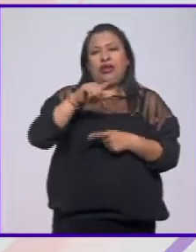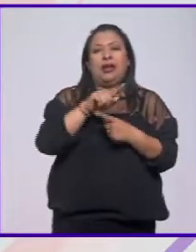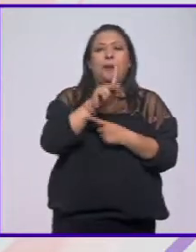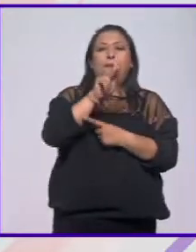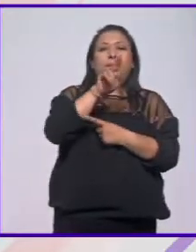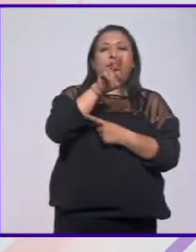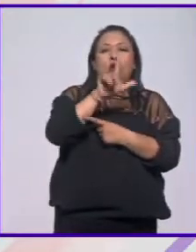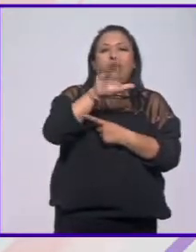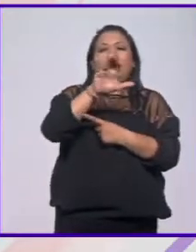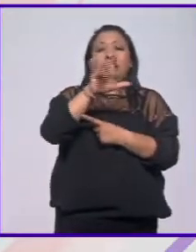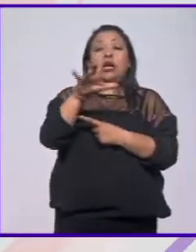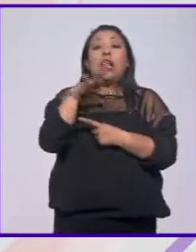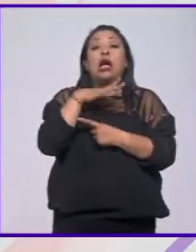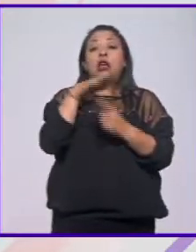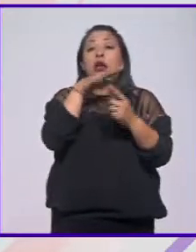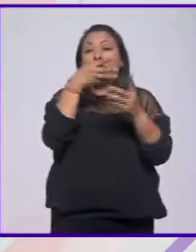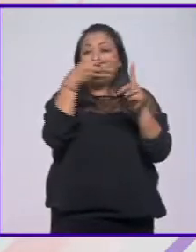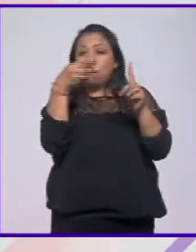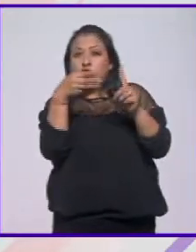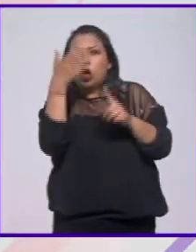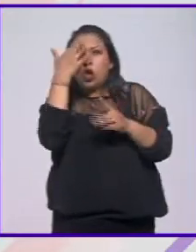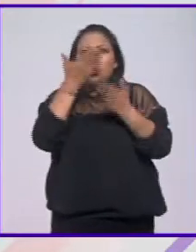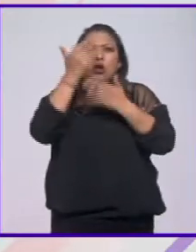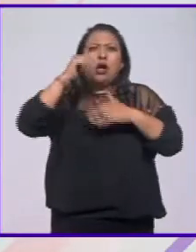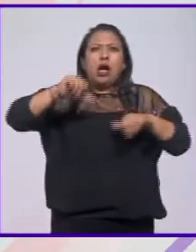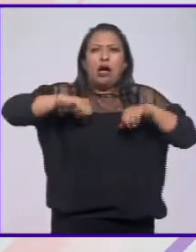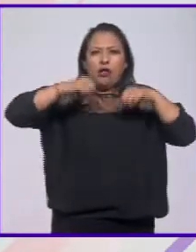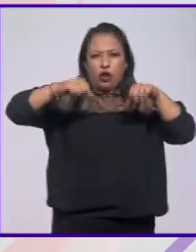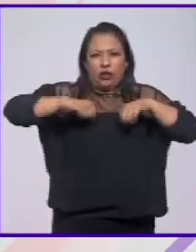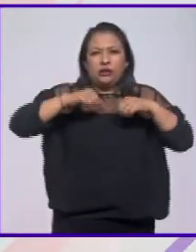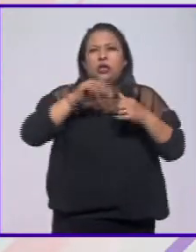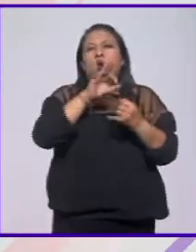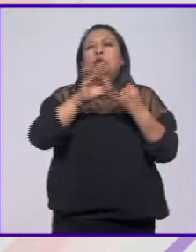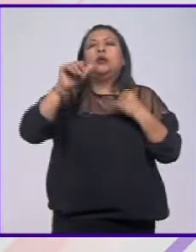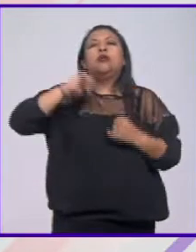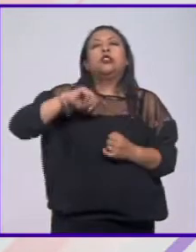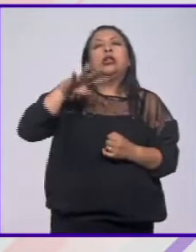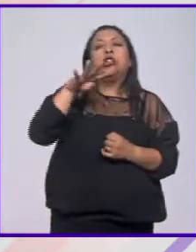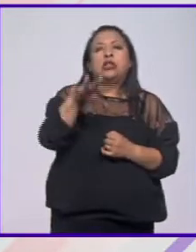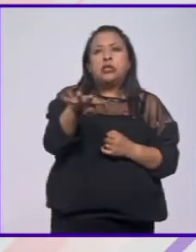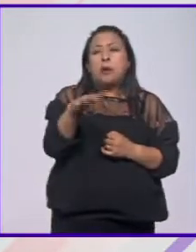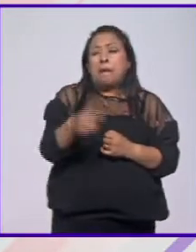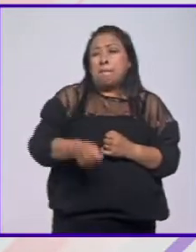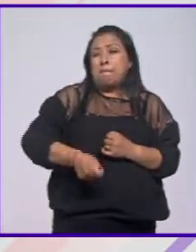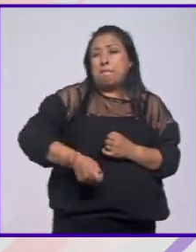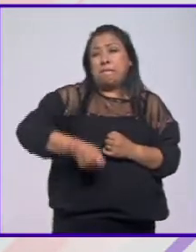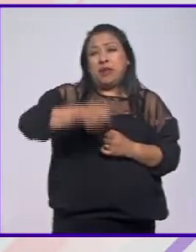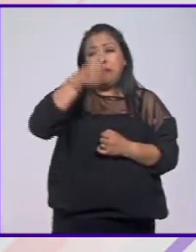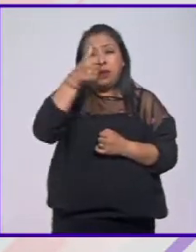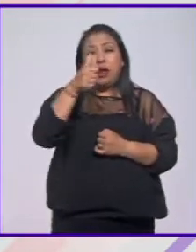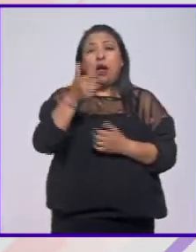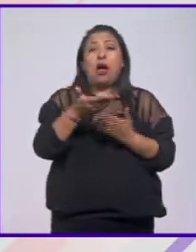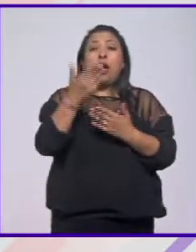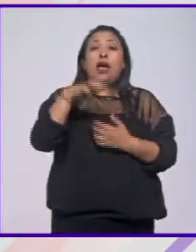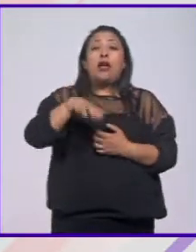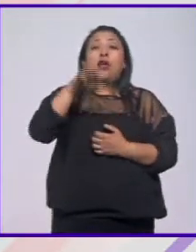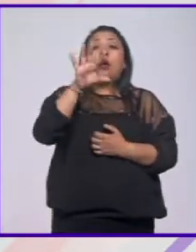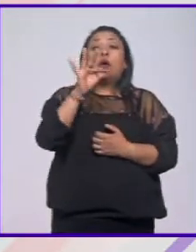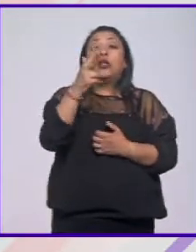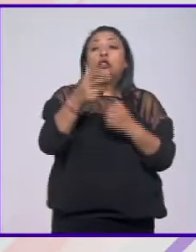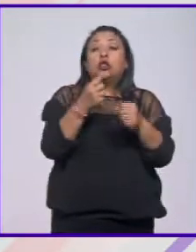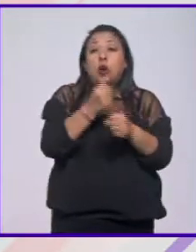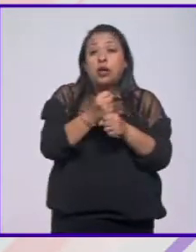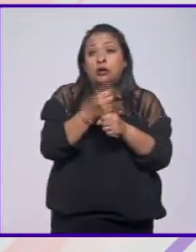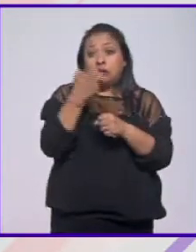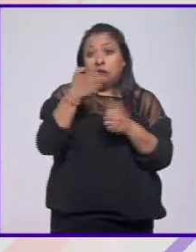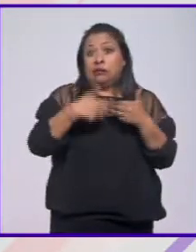conoció la partitura cuando era un adolescente a finales del siglo XIX y las tocó por primera ocasión cuando tenía 48 años. A partir